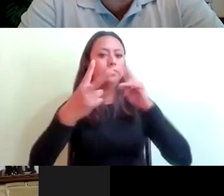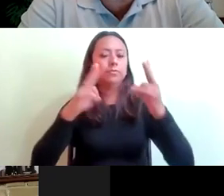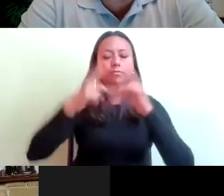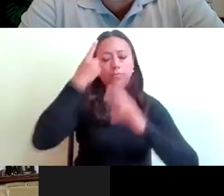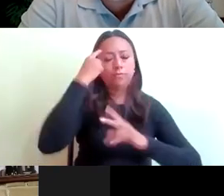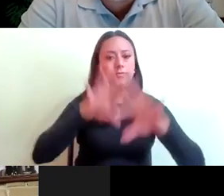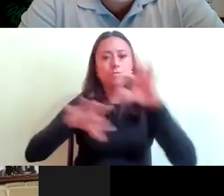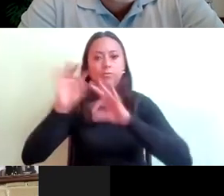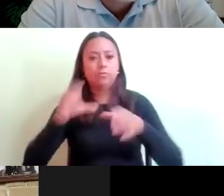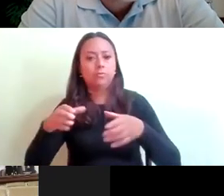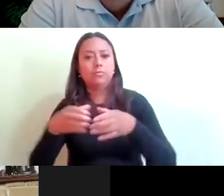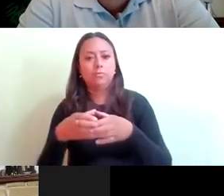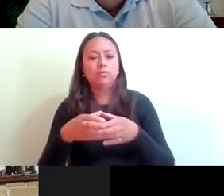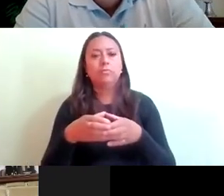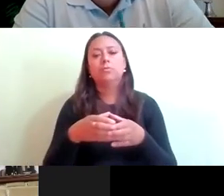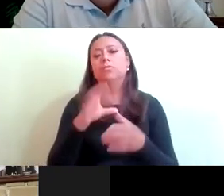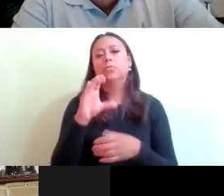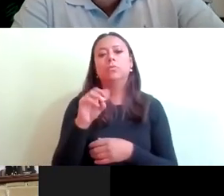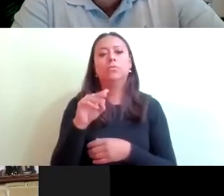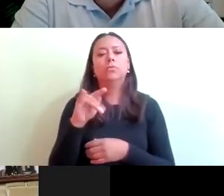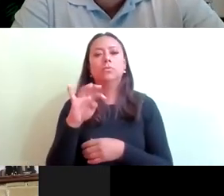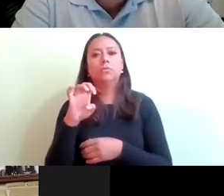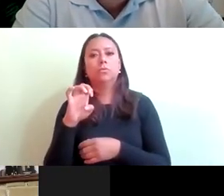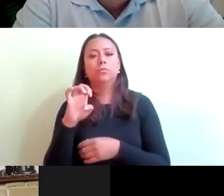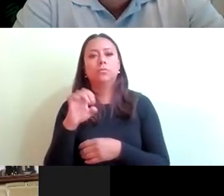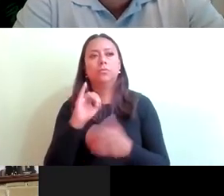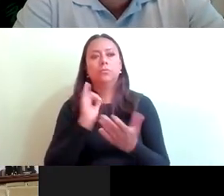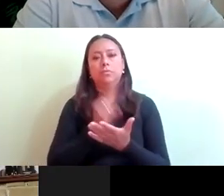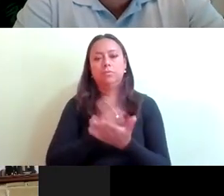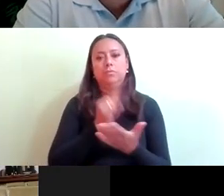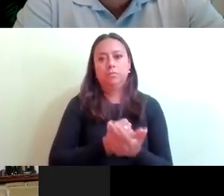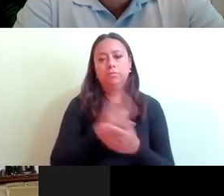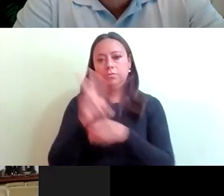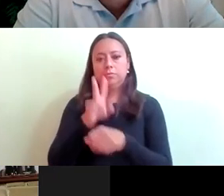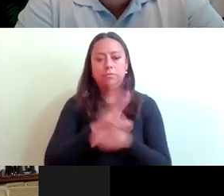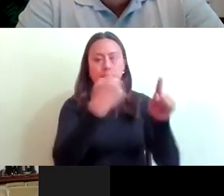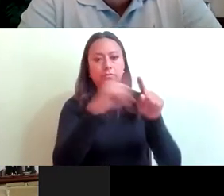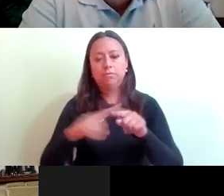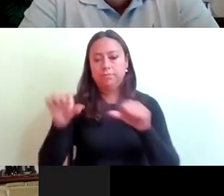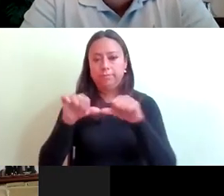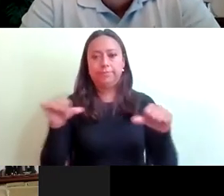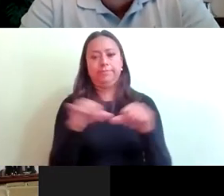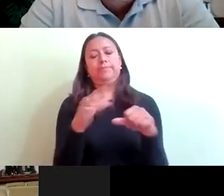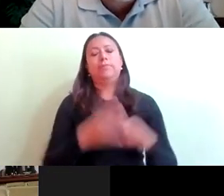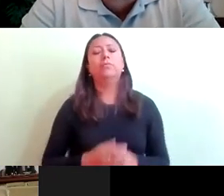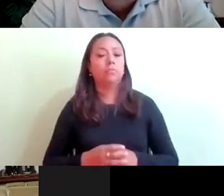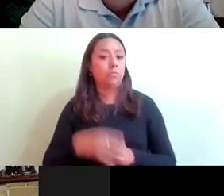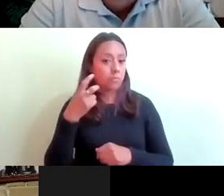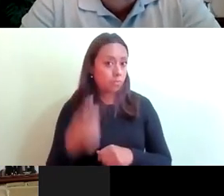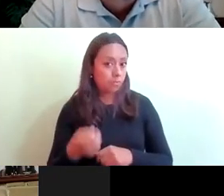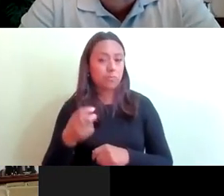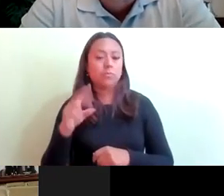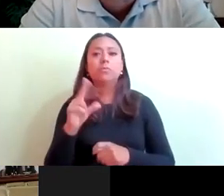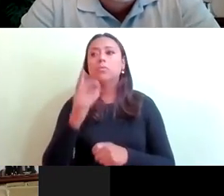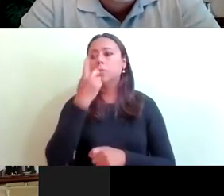del Comité de Fiscalización y de Vigilancia en las distintas unidades territoriales. No hace referencia el oficio a una